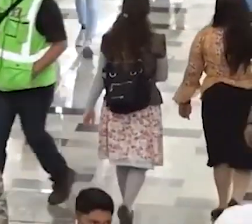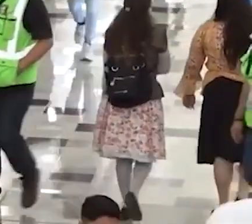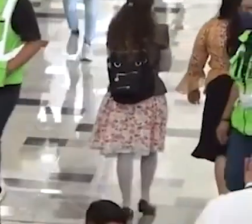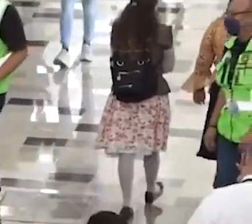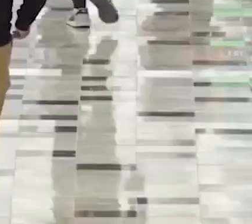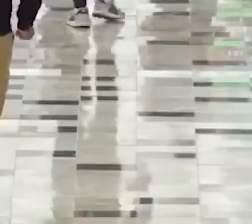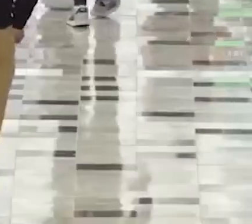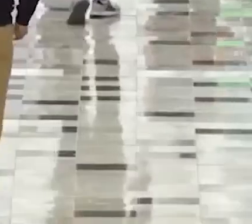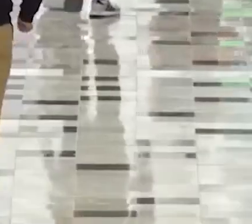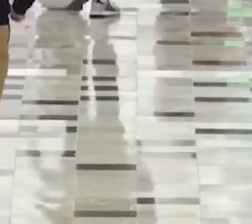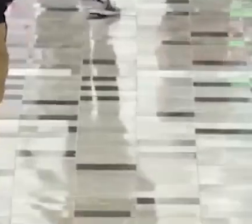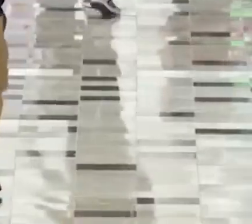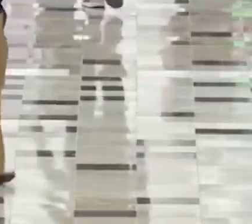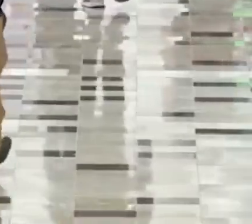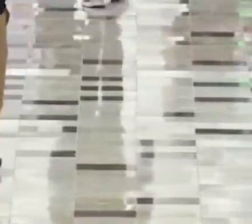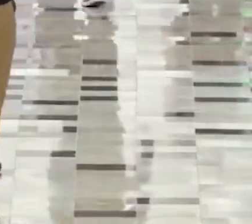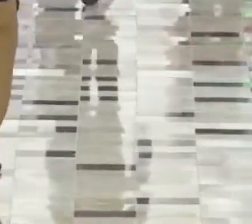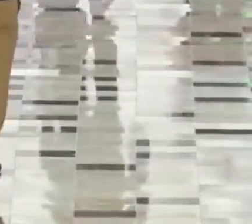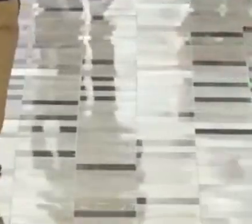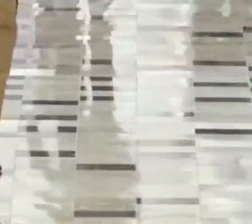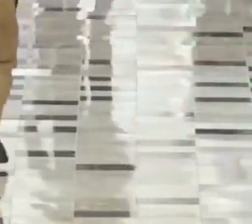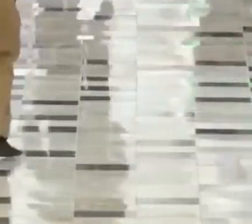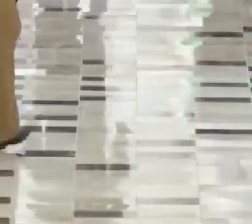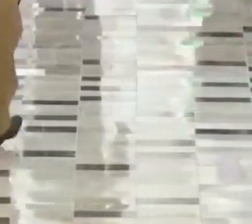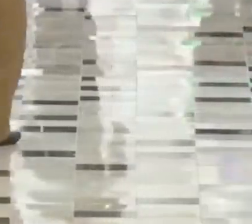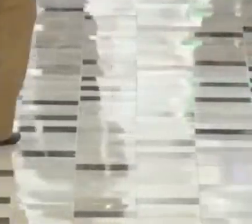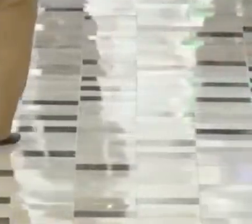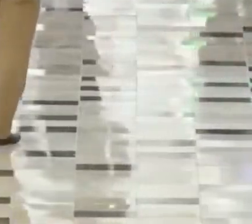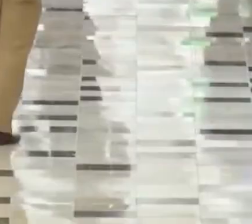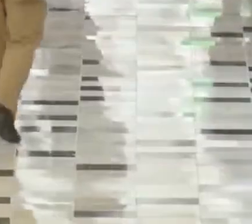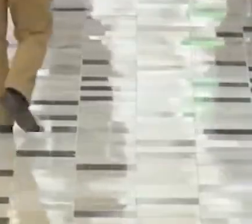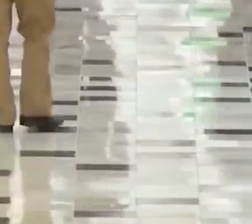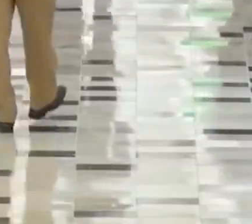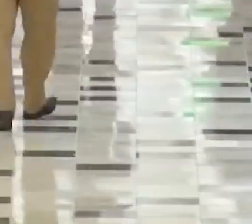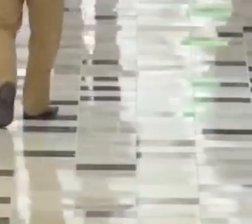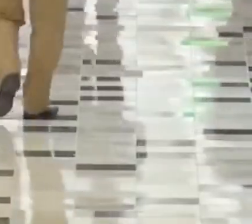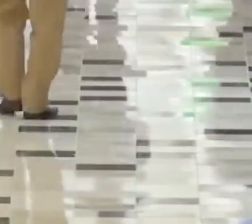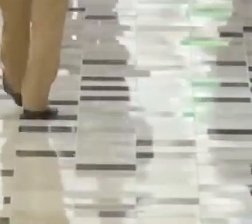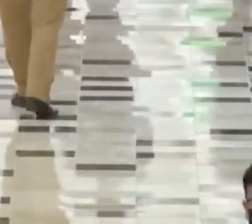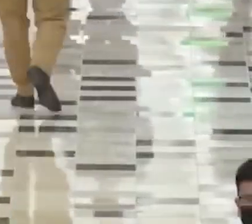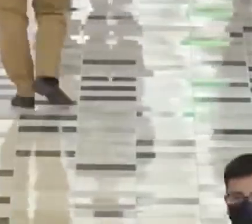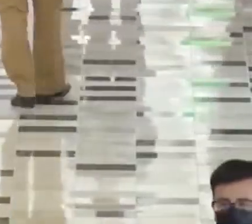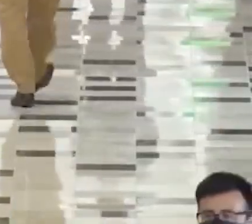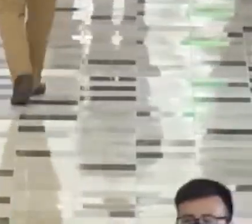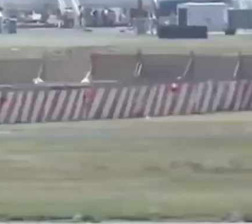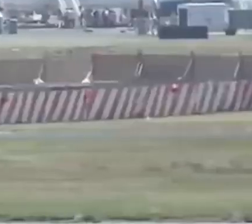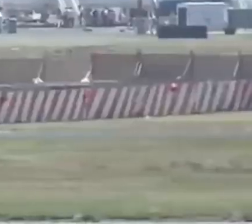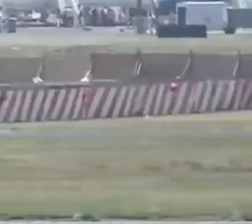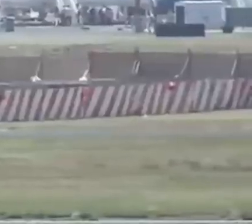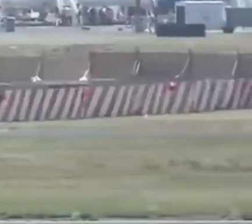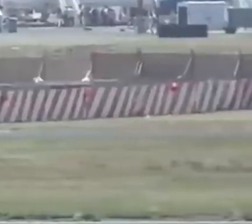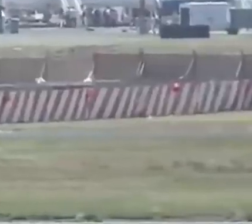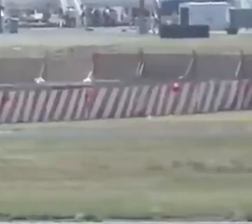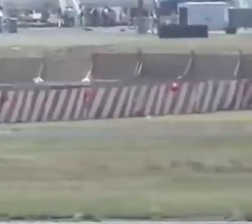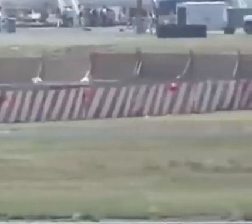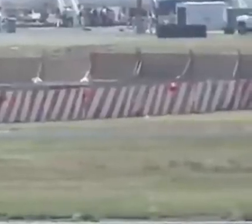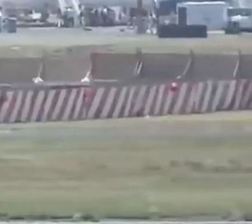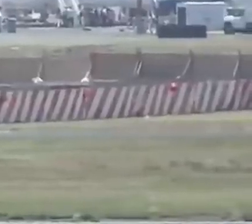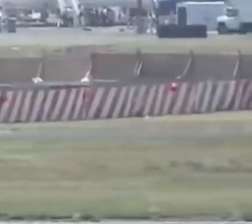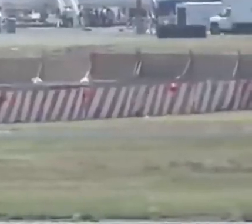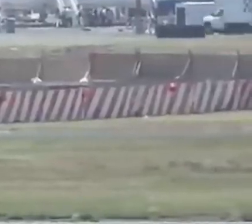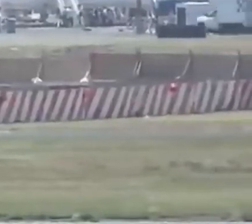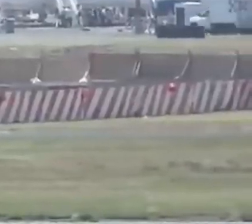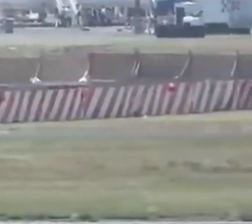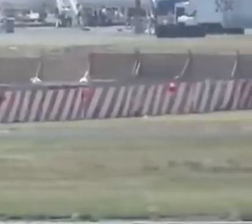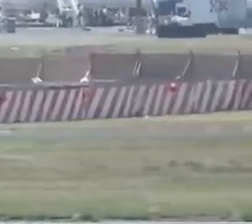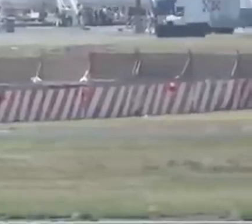tuvo con el presidente Andrés Manuel López Obrador, le solicitó que la administración local se hiciera cargo de la obra de cimentación por medio